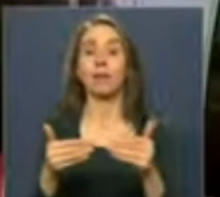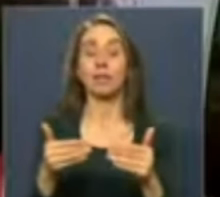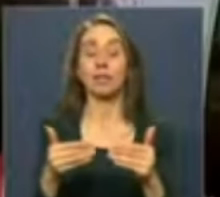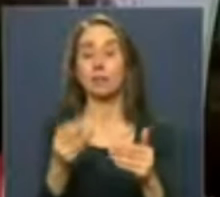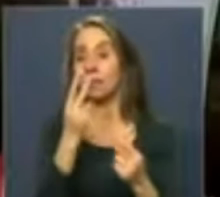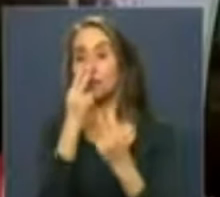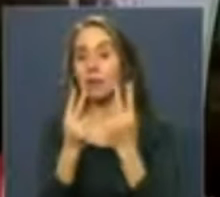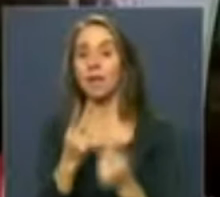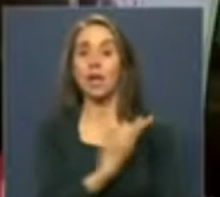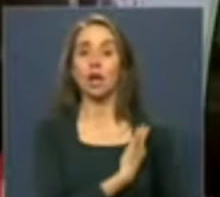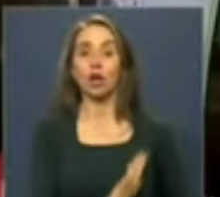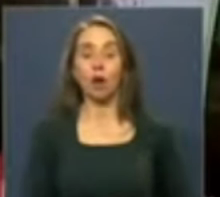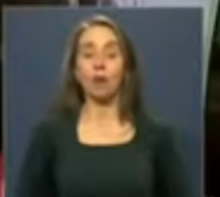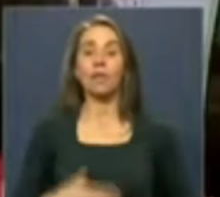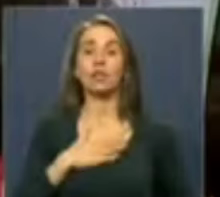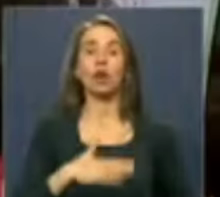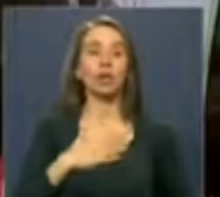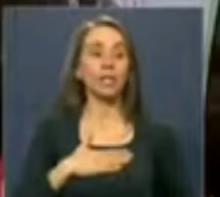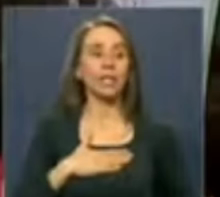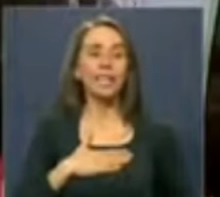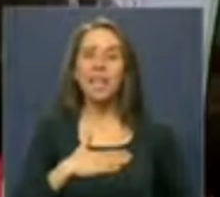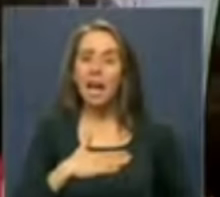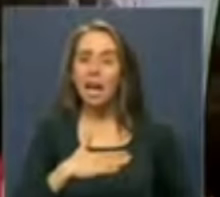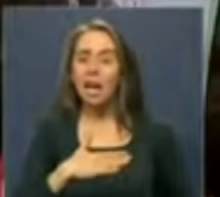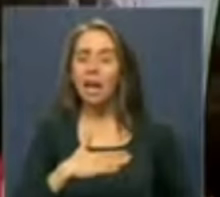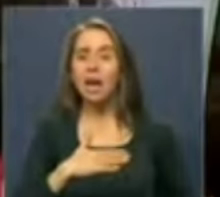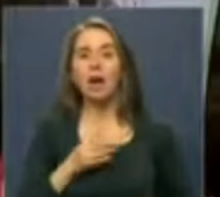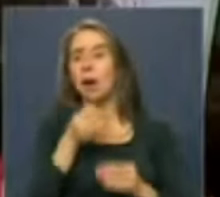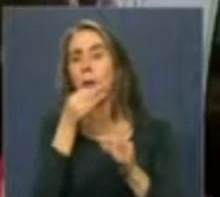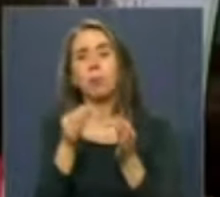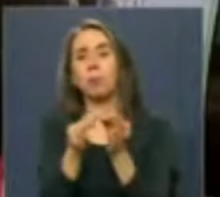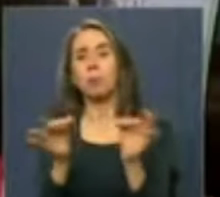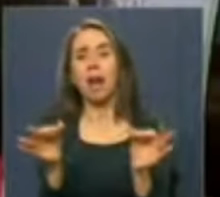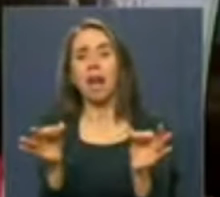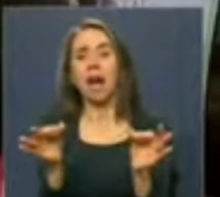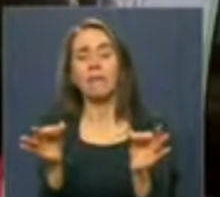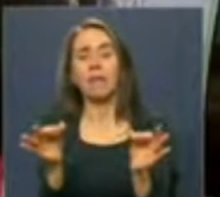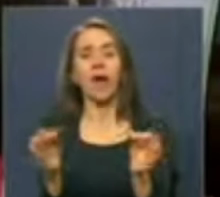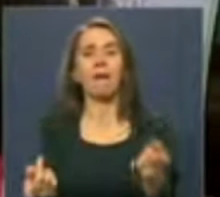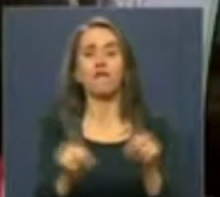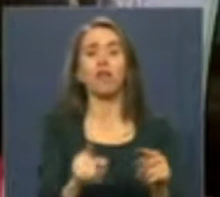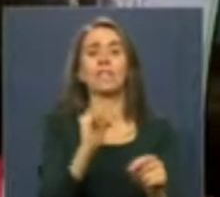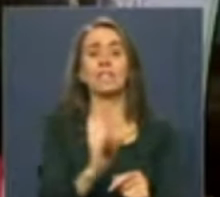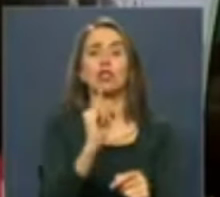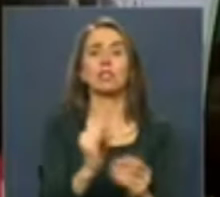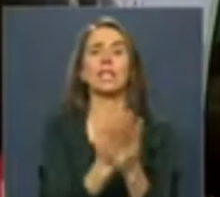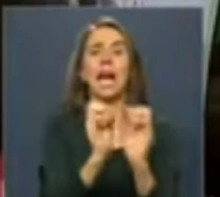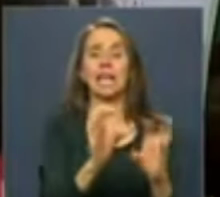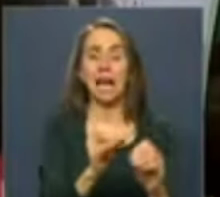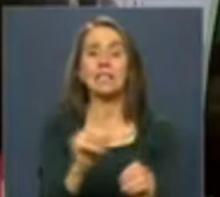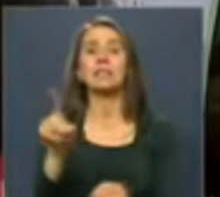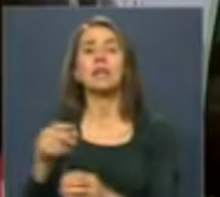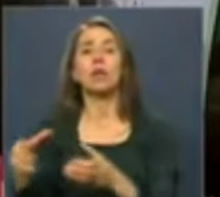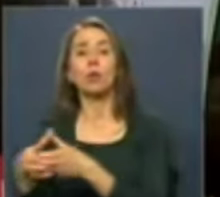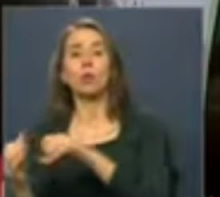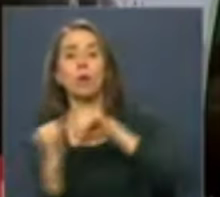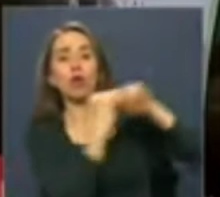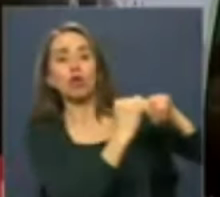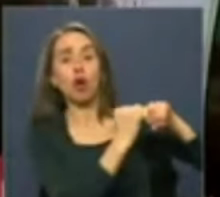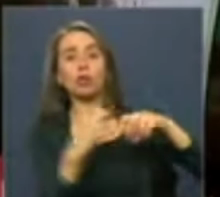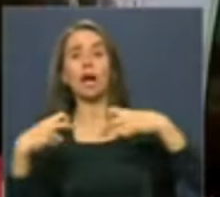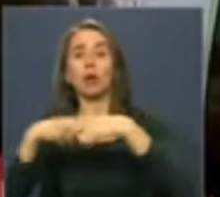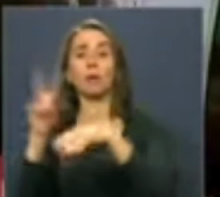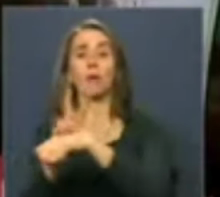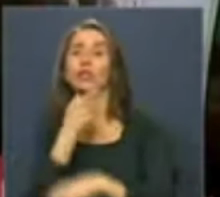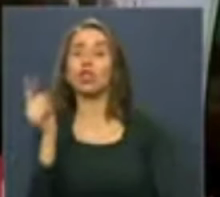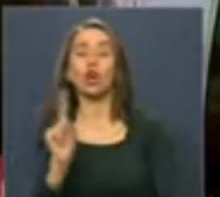clases presenciales lo hemos dicho en ocasiones anteriores por momentos apareció como que el gobierno quería a troche y moche y reanudar las clases